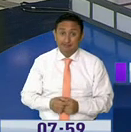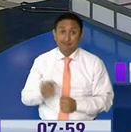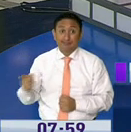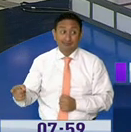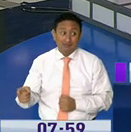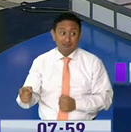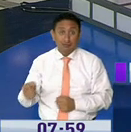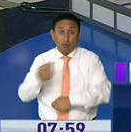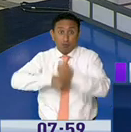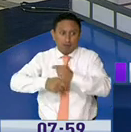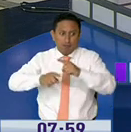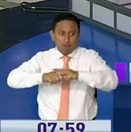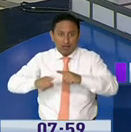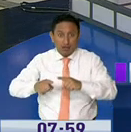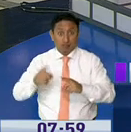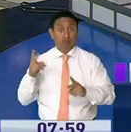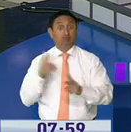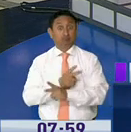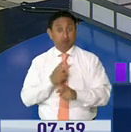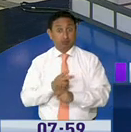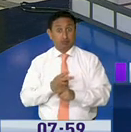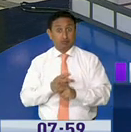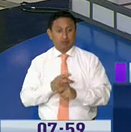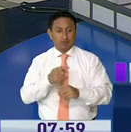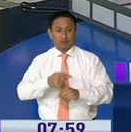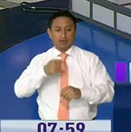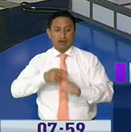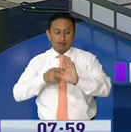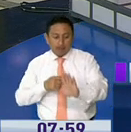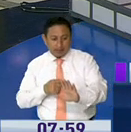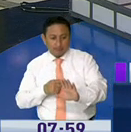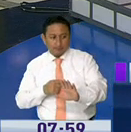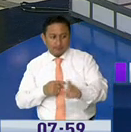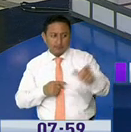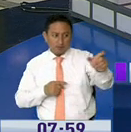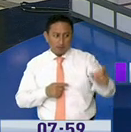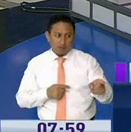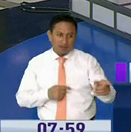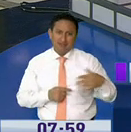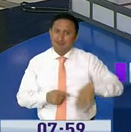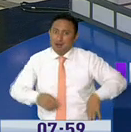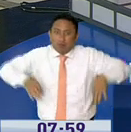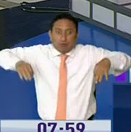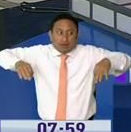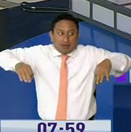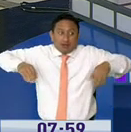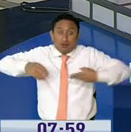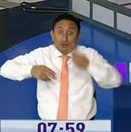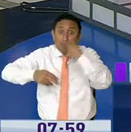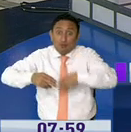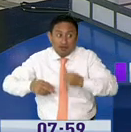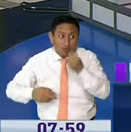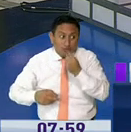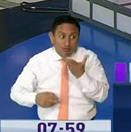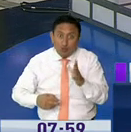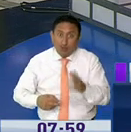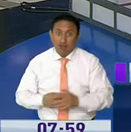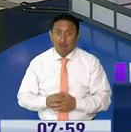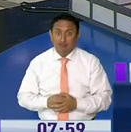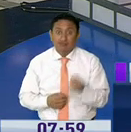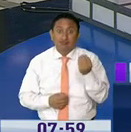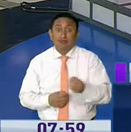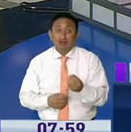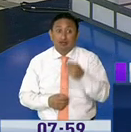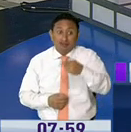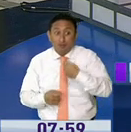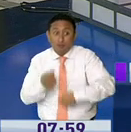de infección, pero también ponerme del otro lado, decir, esta es la gente que no tiene para darle de comer a sus hijos, que su único ingreso es tratar de